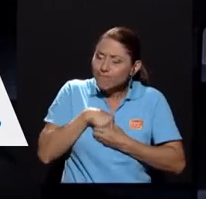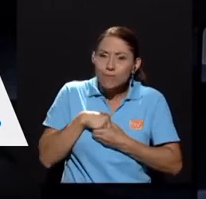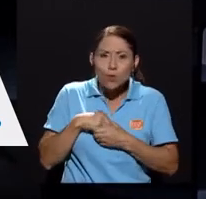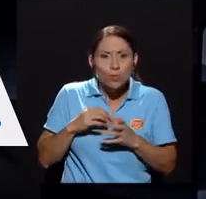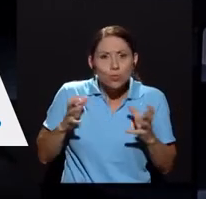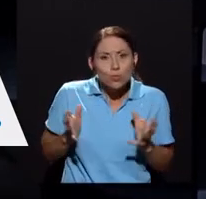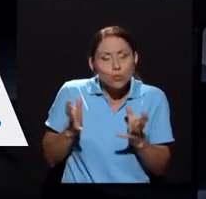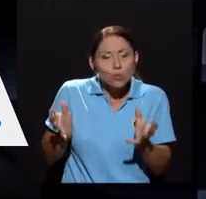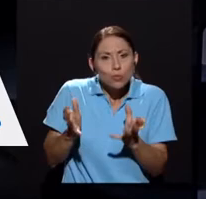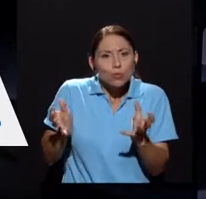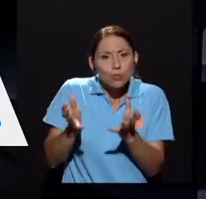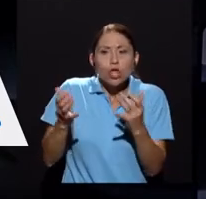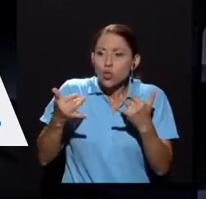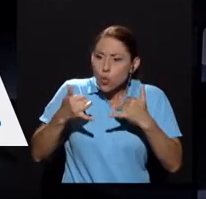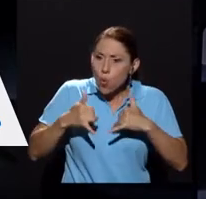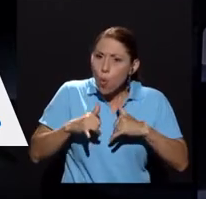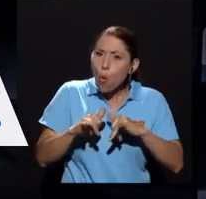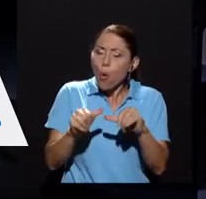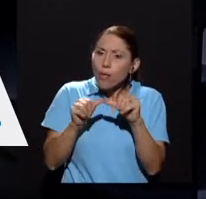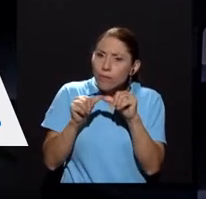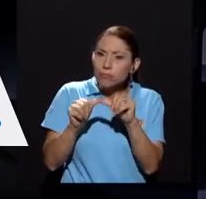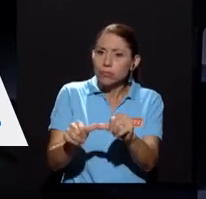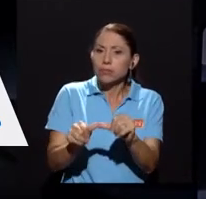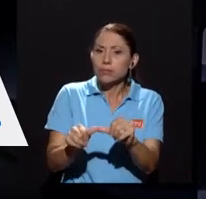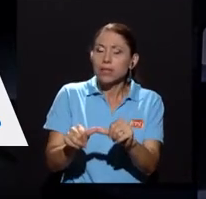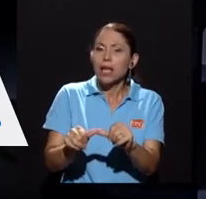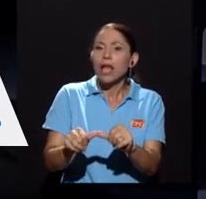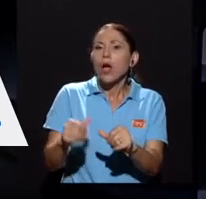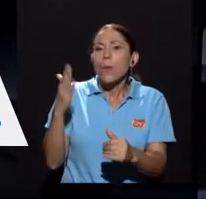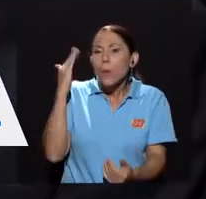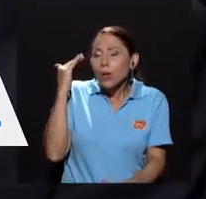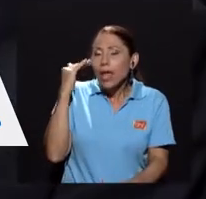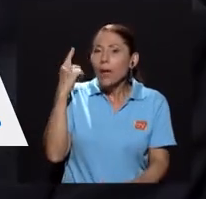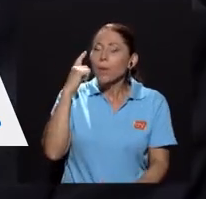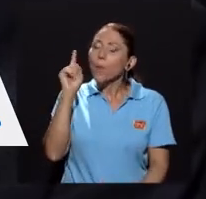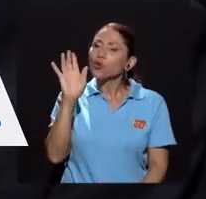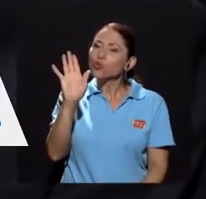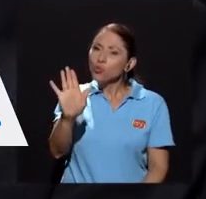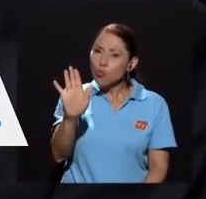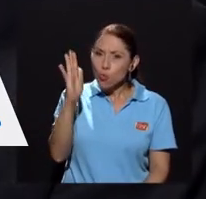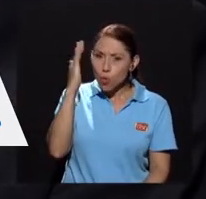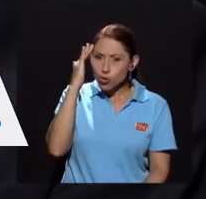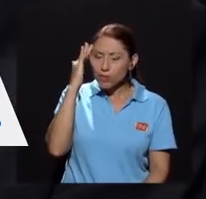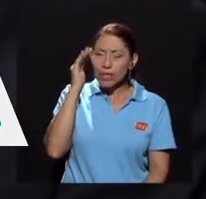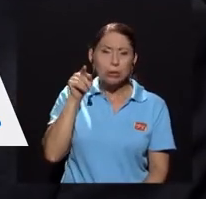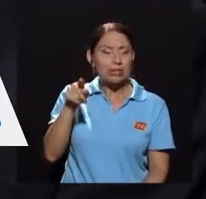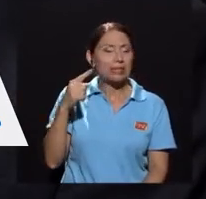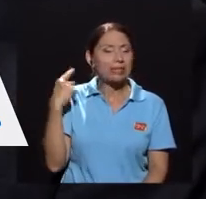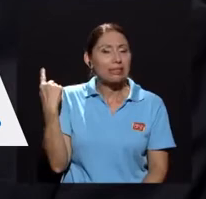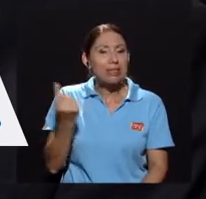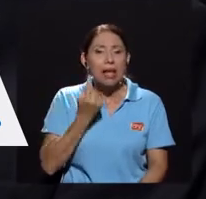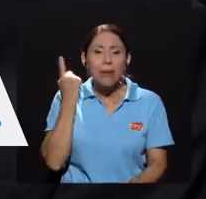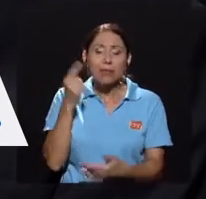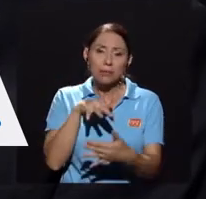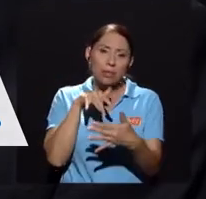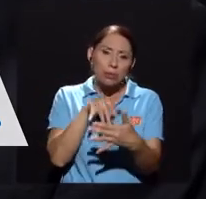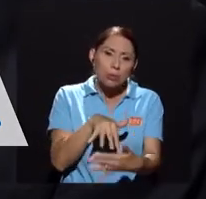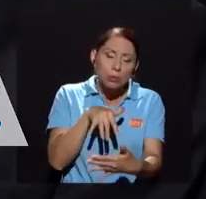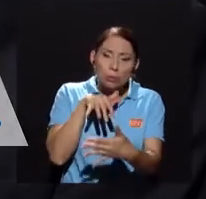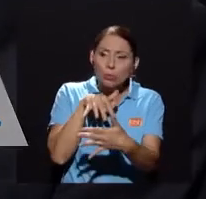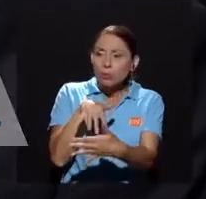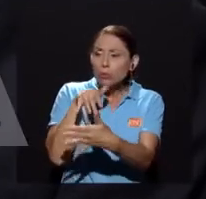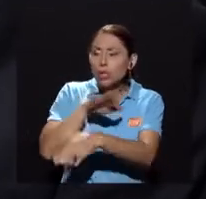que existe en el doctor jaramillo se debe al conocimiento el estudiar continuamente las tendencias mundiales